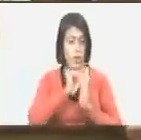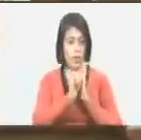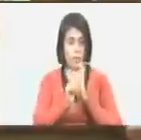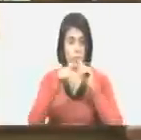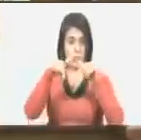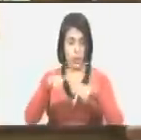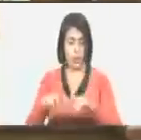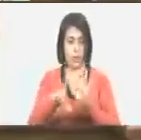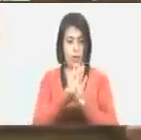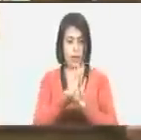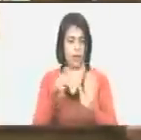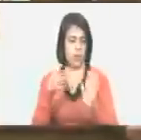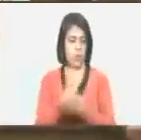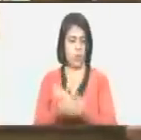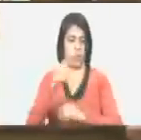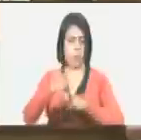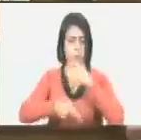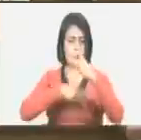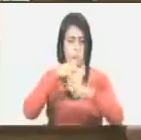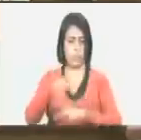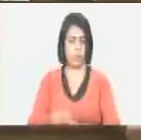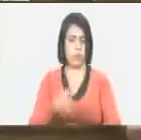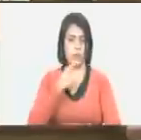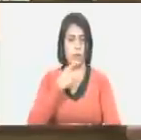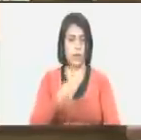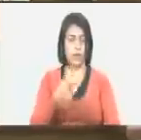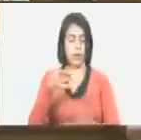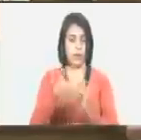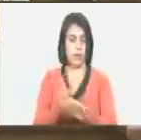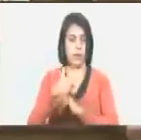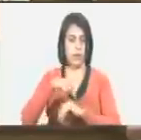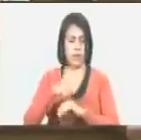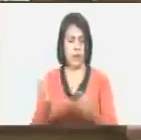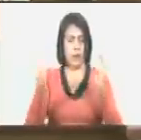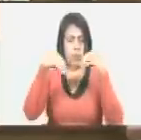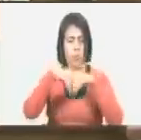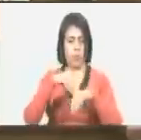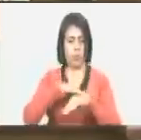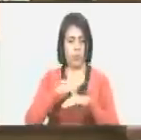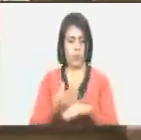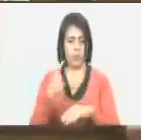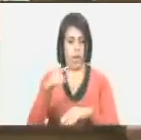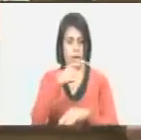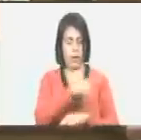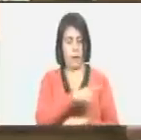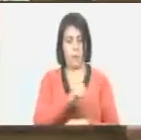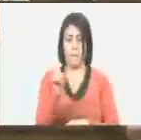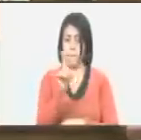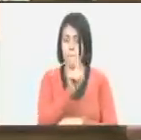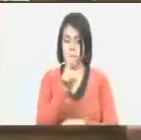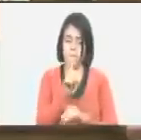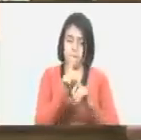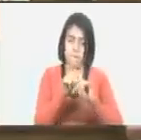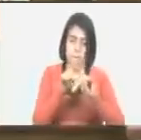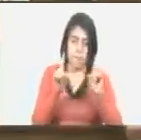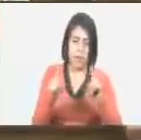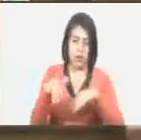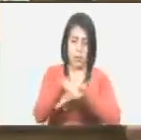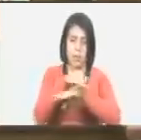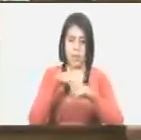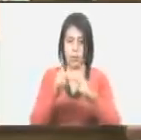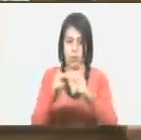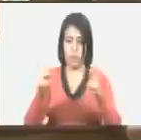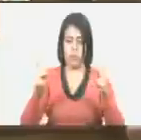esta ley, a través de los procedimientos establecidos en dichos convenios de asistencia. No obstante, el